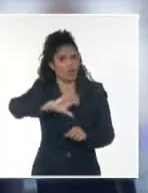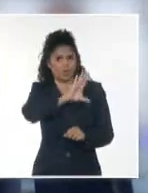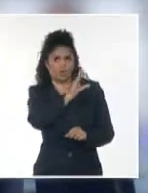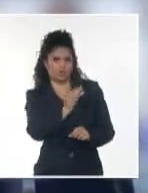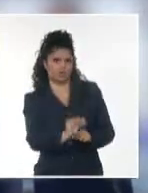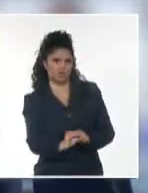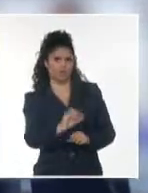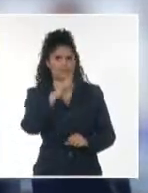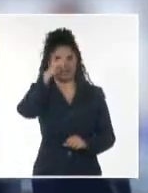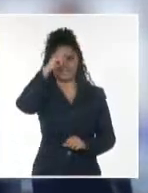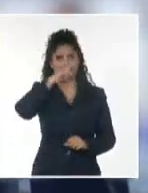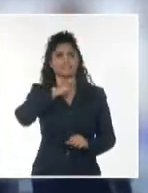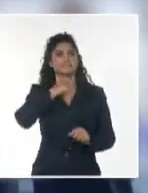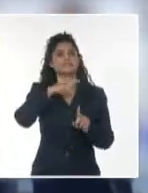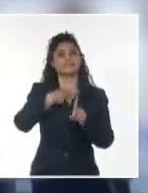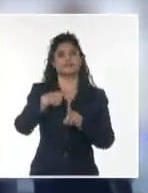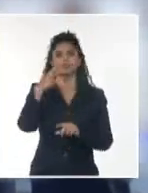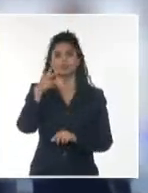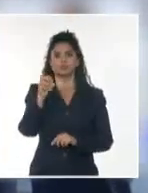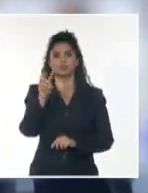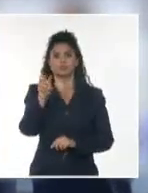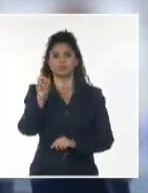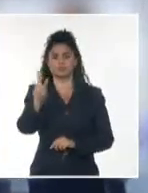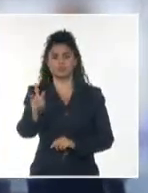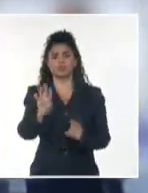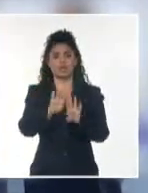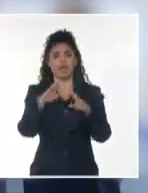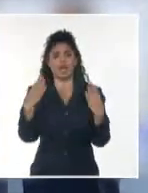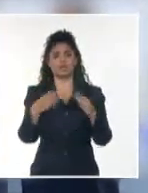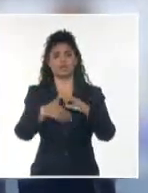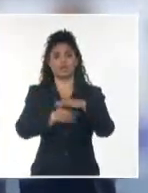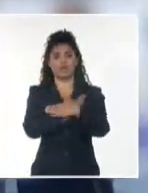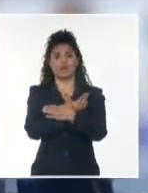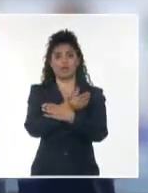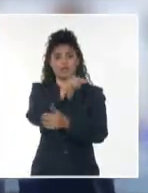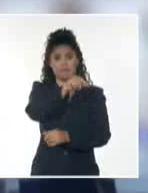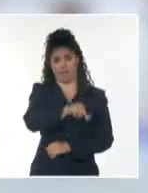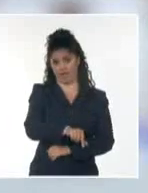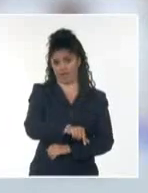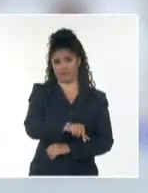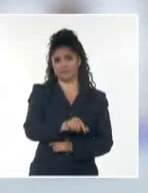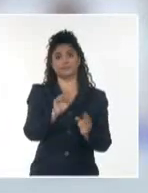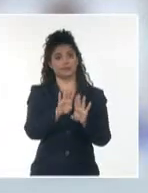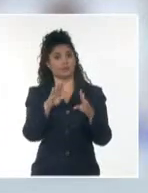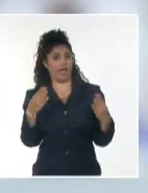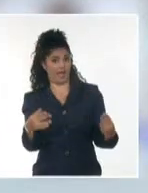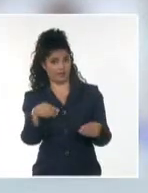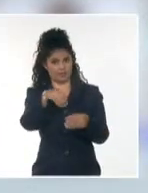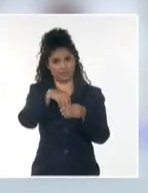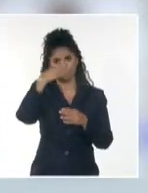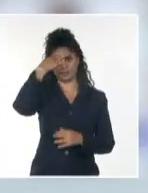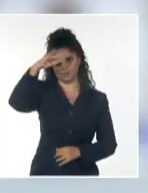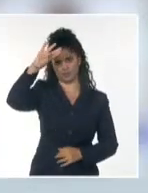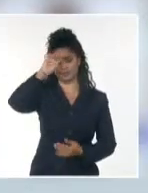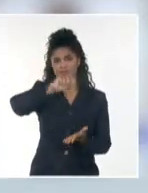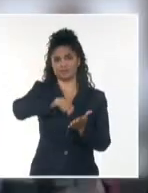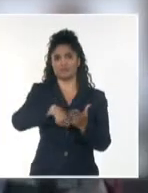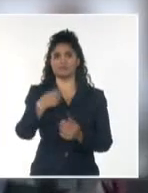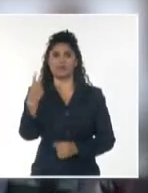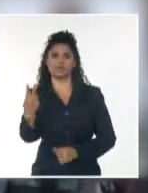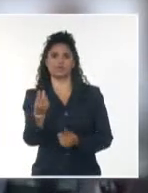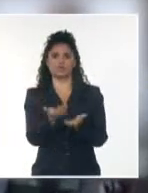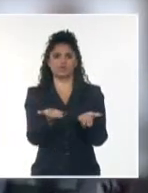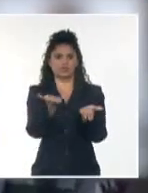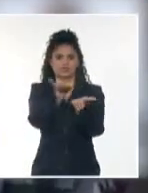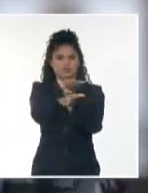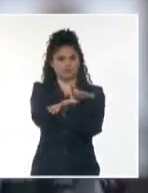la Embajada de la República Unida de Tanzania en nuestro país, ocasión en la cual se firmaron dos acuerdos de colaboración en